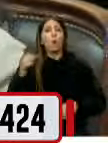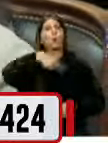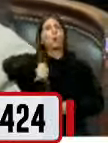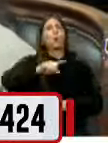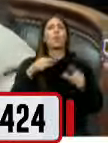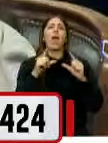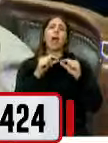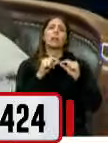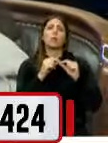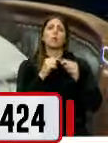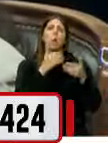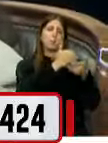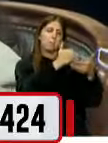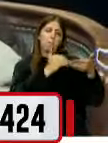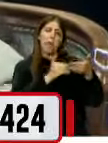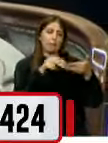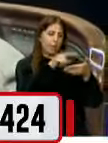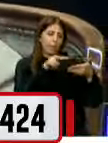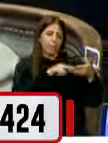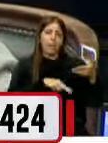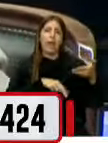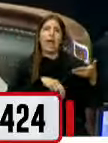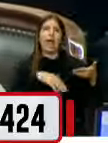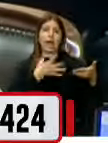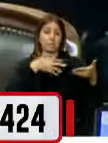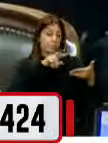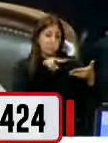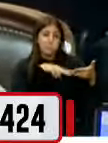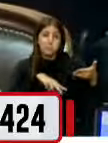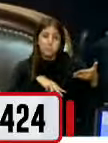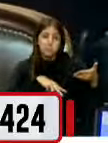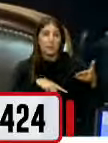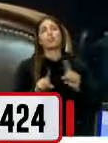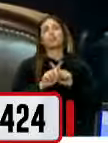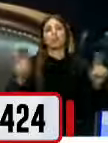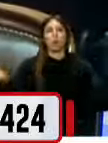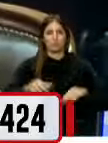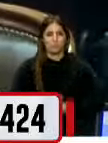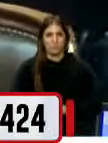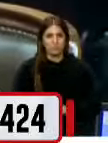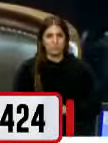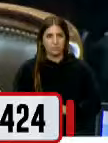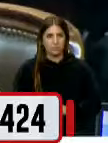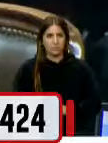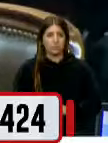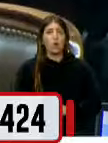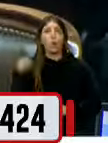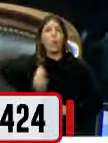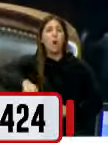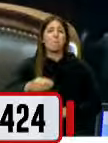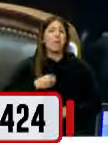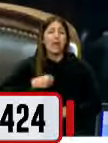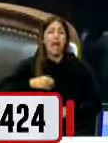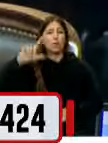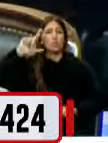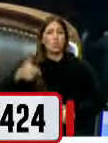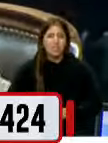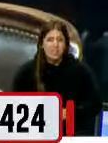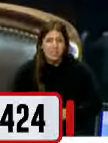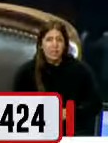Gabriel Solano, ahí lo vemos. Sí. Mati, Pitrola, dale vos con el que quieras, hacelo picadito. A